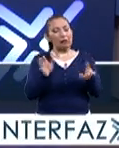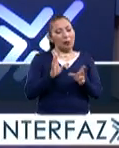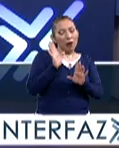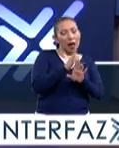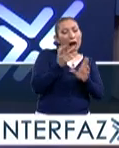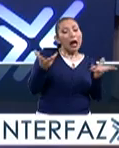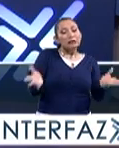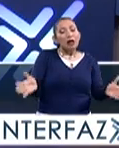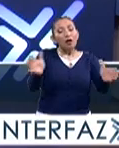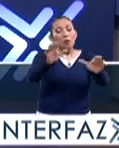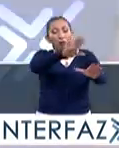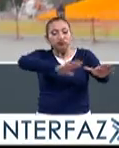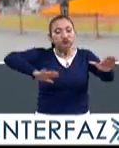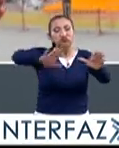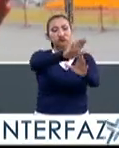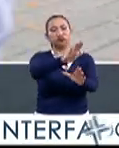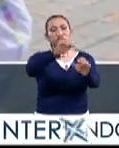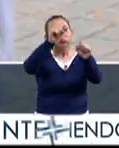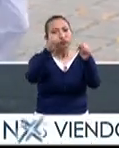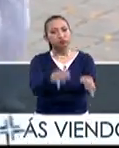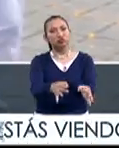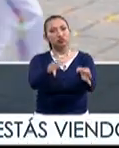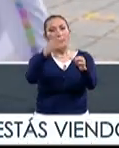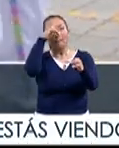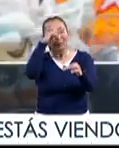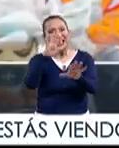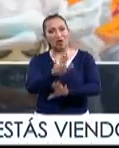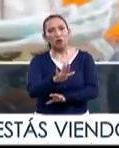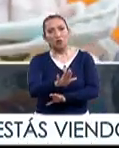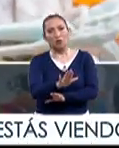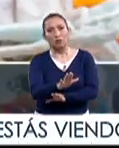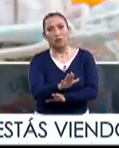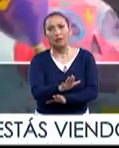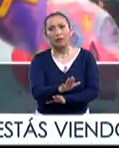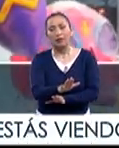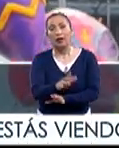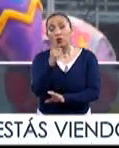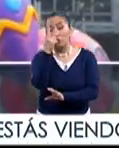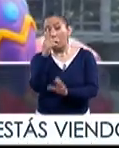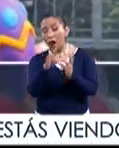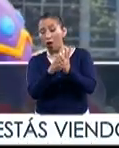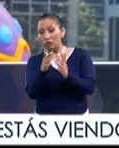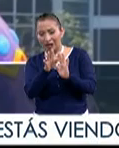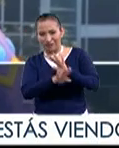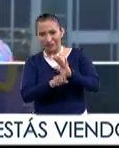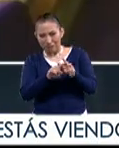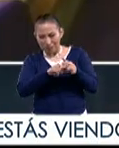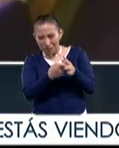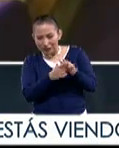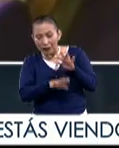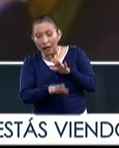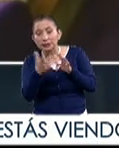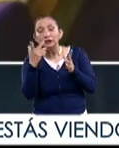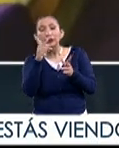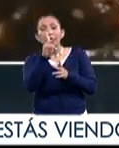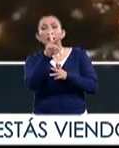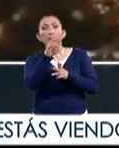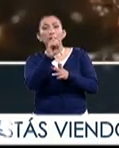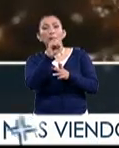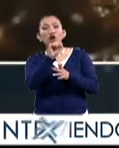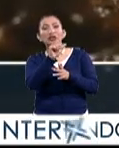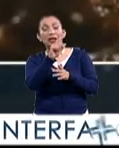para construir el nacionalismo mexicano, y en realidad uno de los elementos fundantes es Posada. O